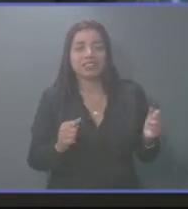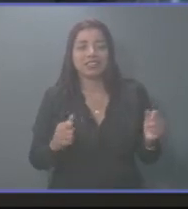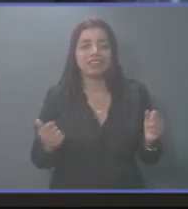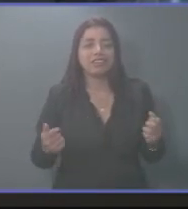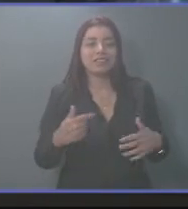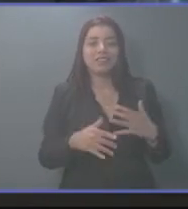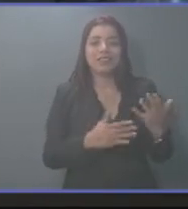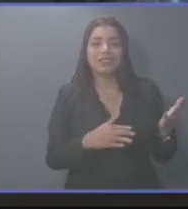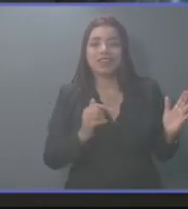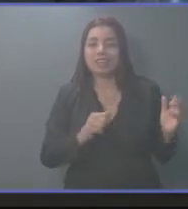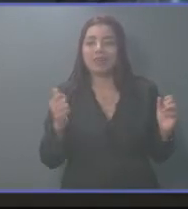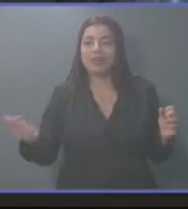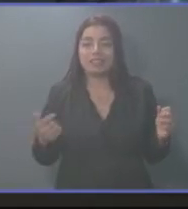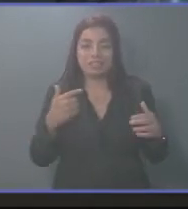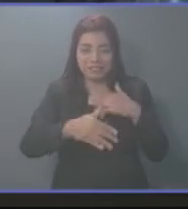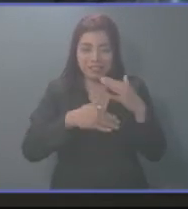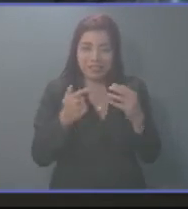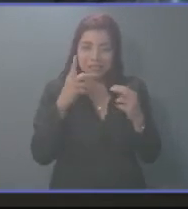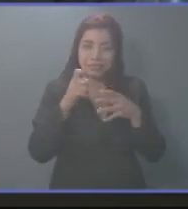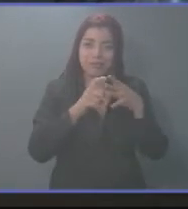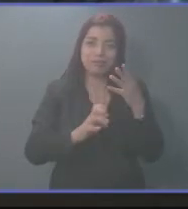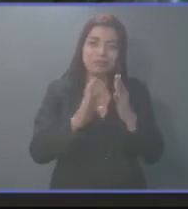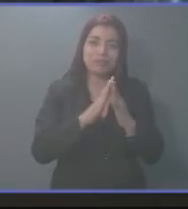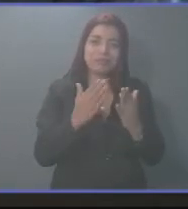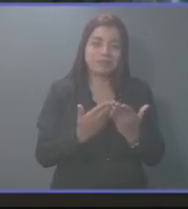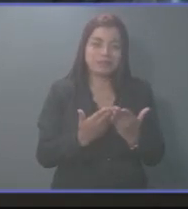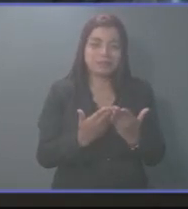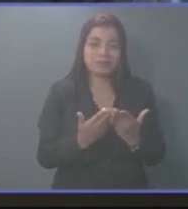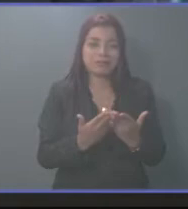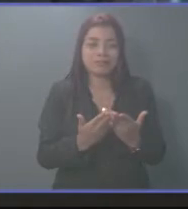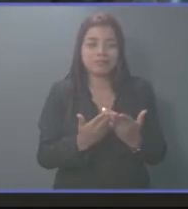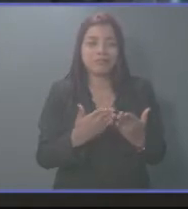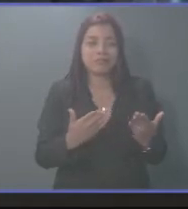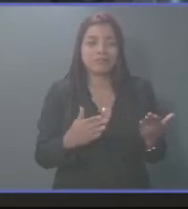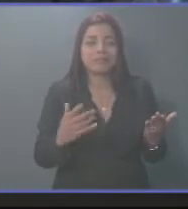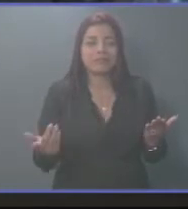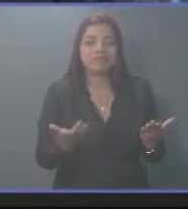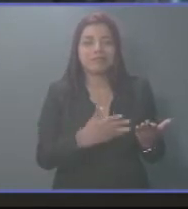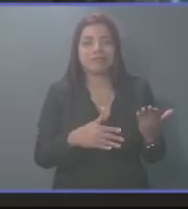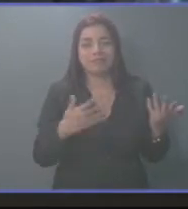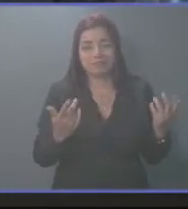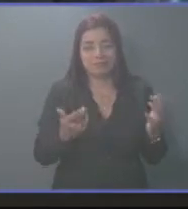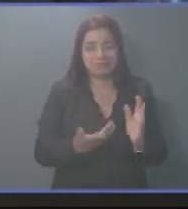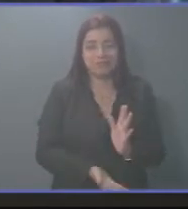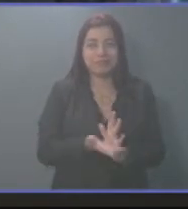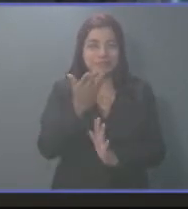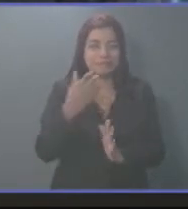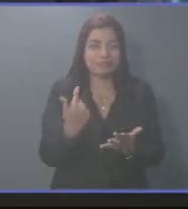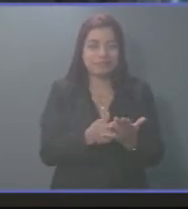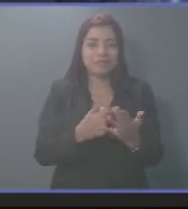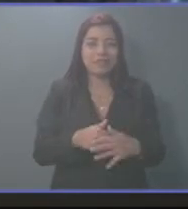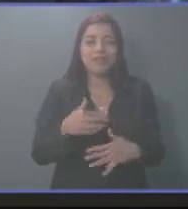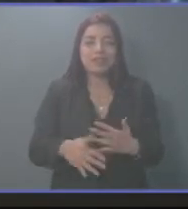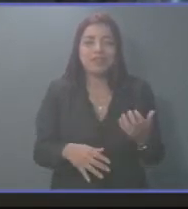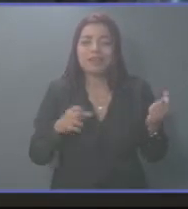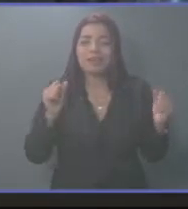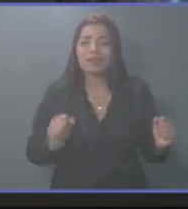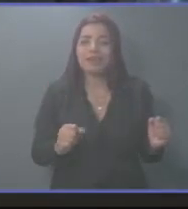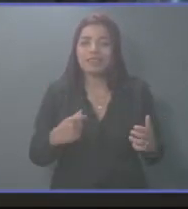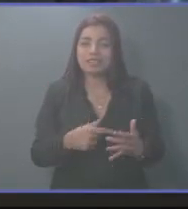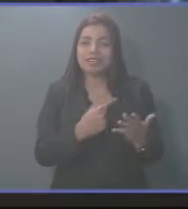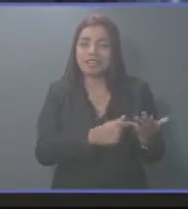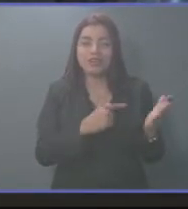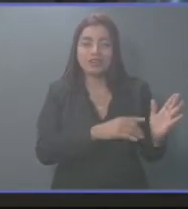acuerdo a su organización funcional, no permite que su misión y objetivo se desarrollen con la eficiencia que se